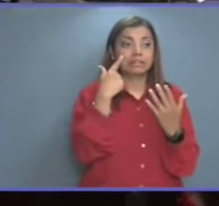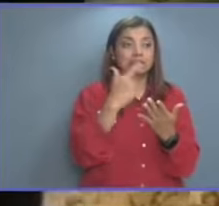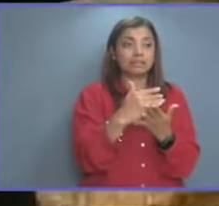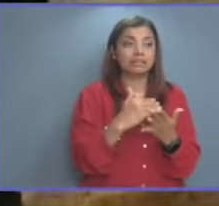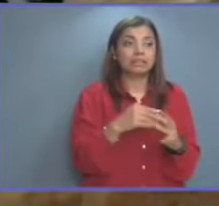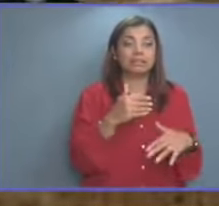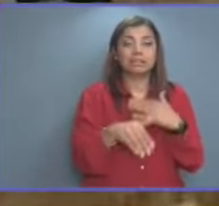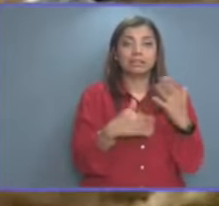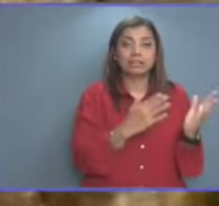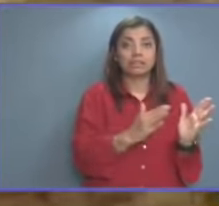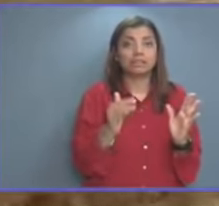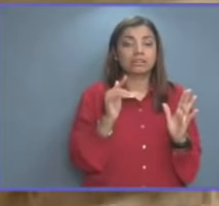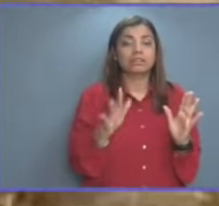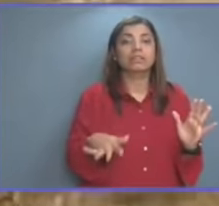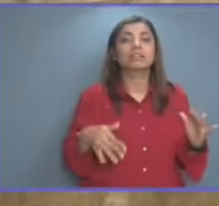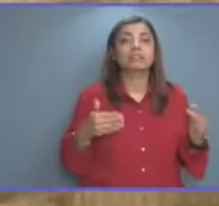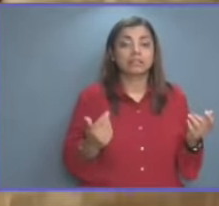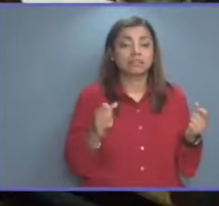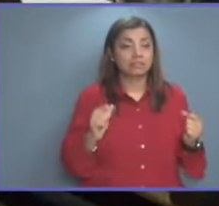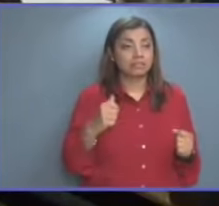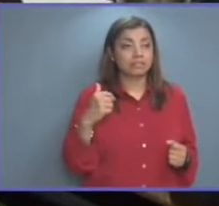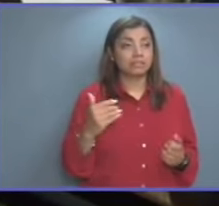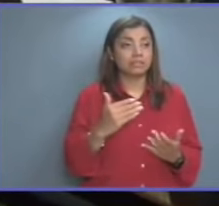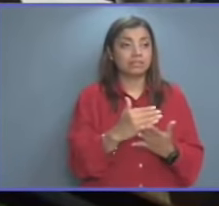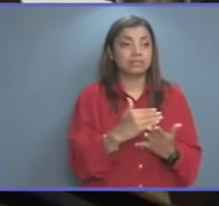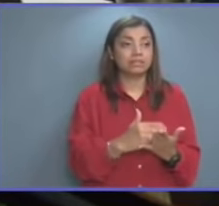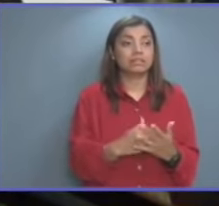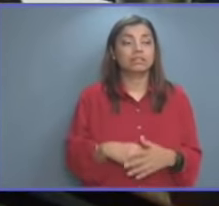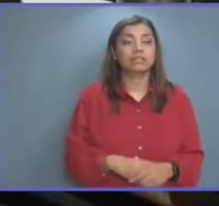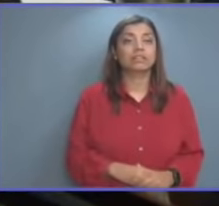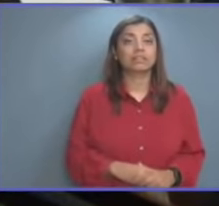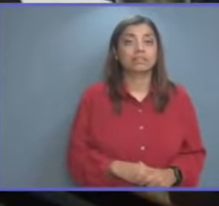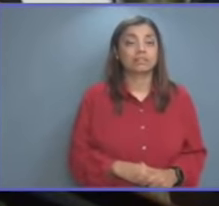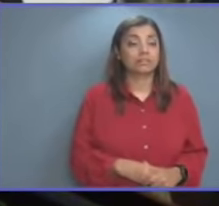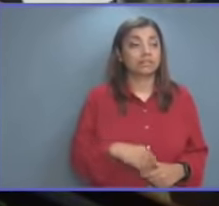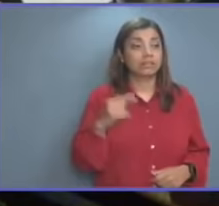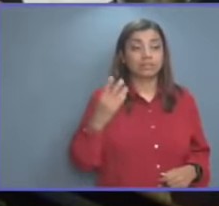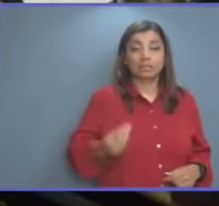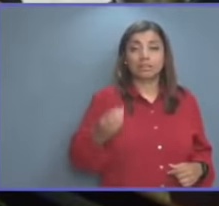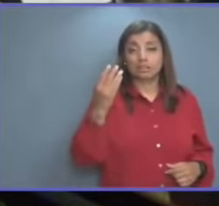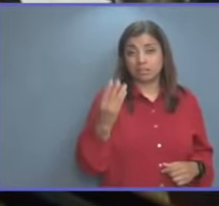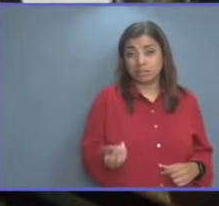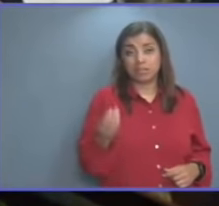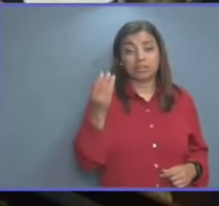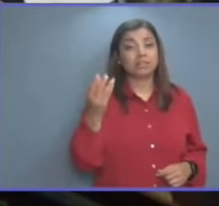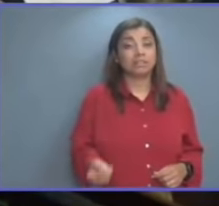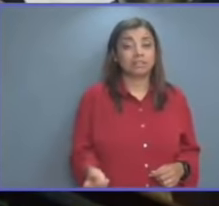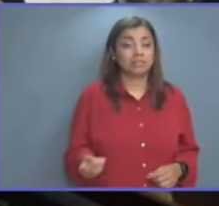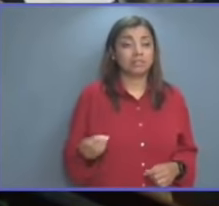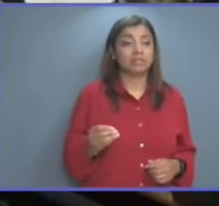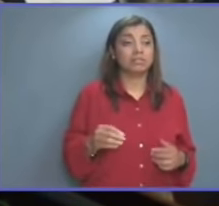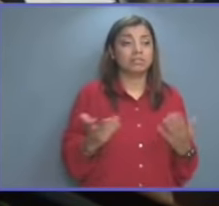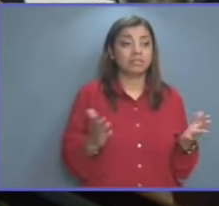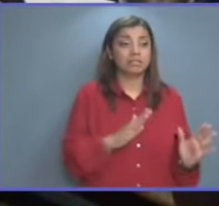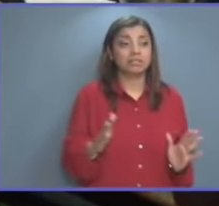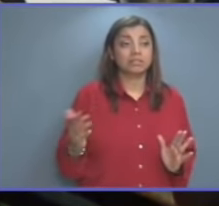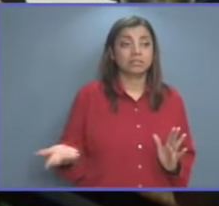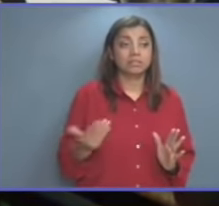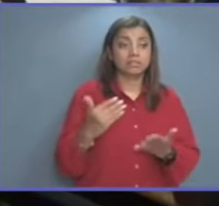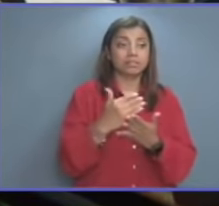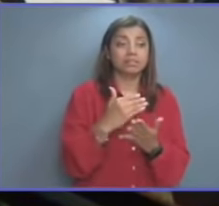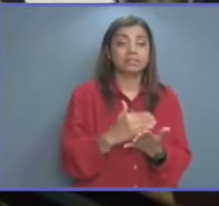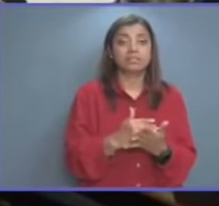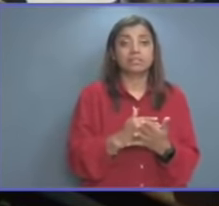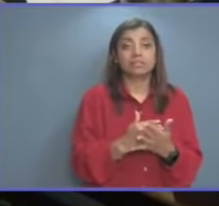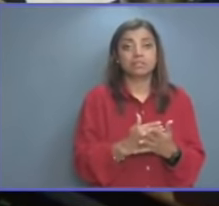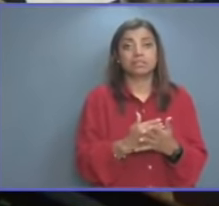excelente gestión frente al ministerio público todos los días hay una reflexión amanece la policía